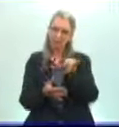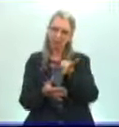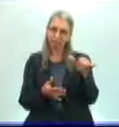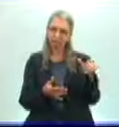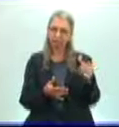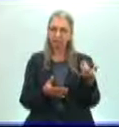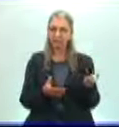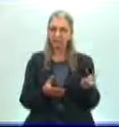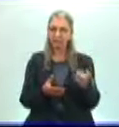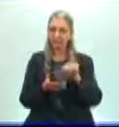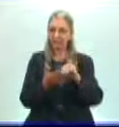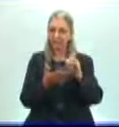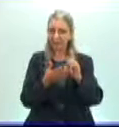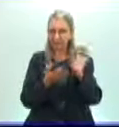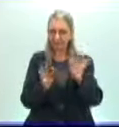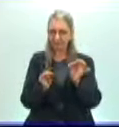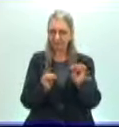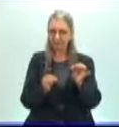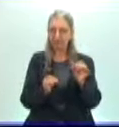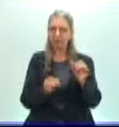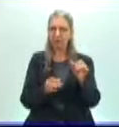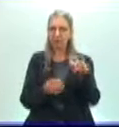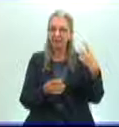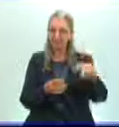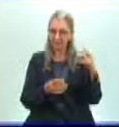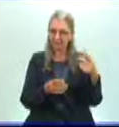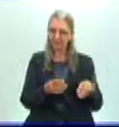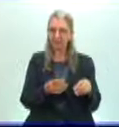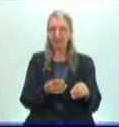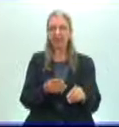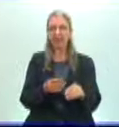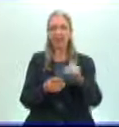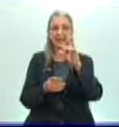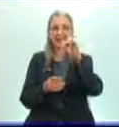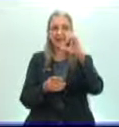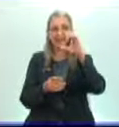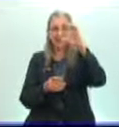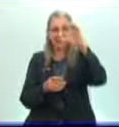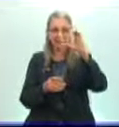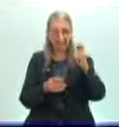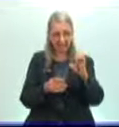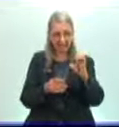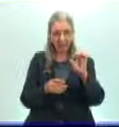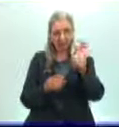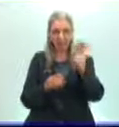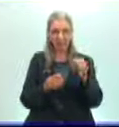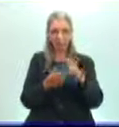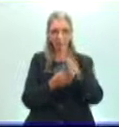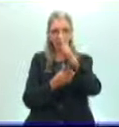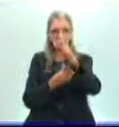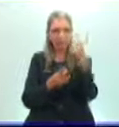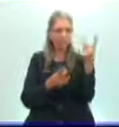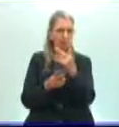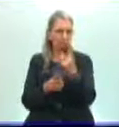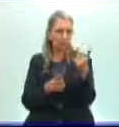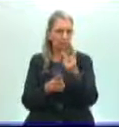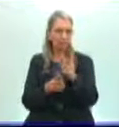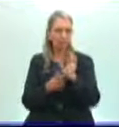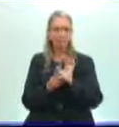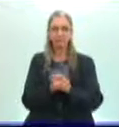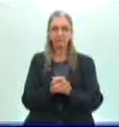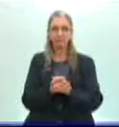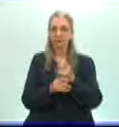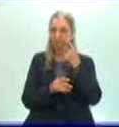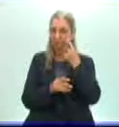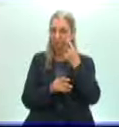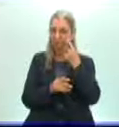datos del ejercicio. Importante que C es altura relativa al lado BD. Ya esto lo veíamos anteriormente. Vamos a ver qué nos permite esto. Miren el